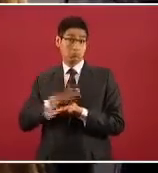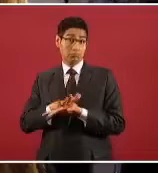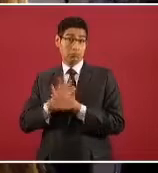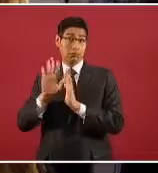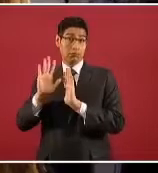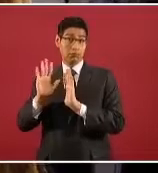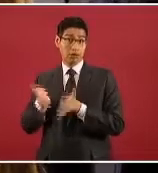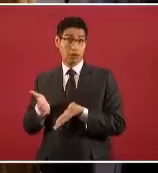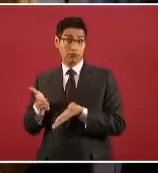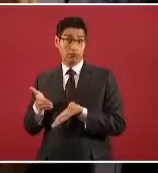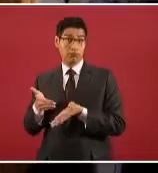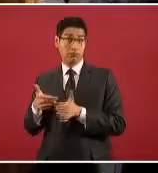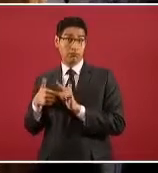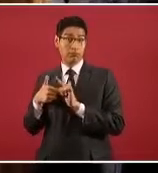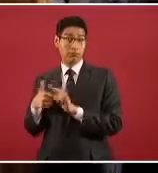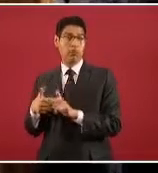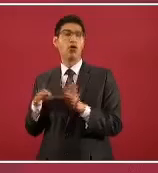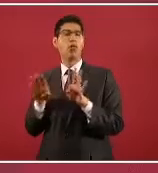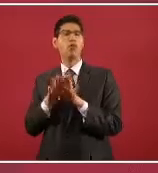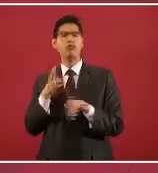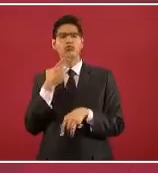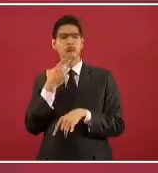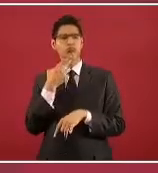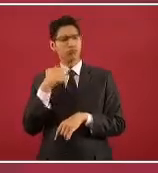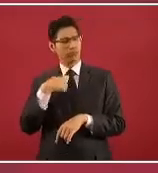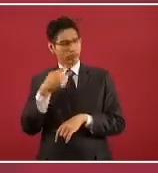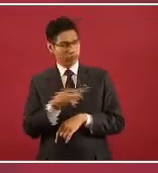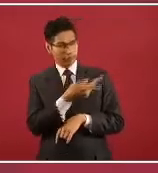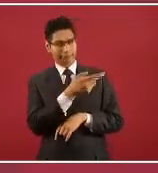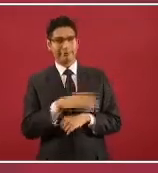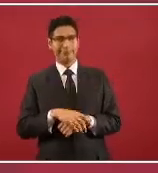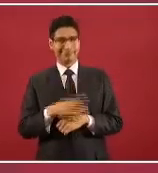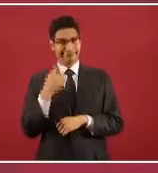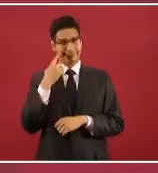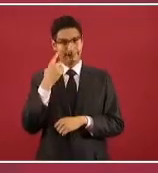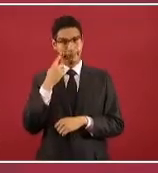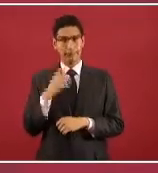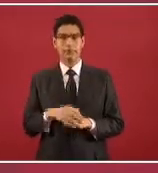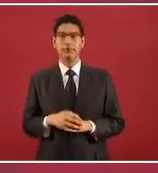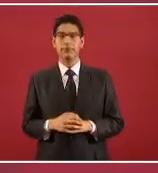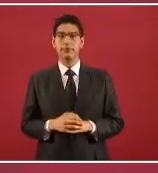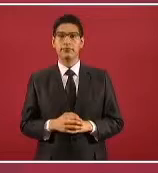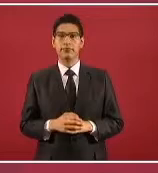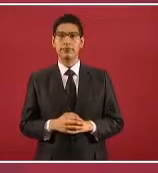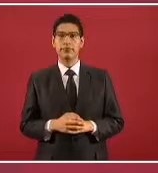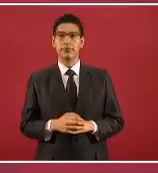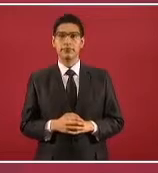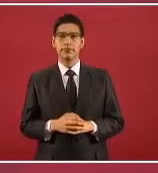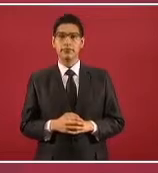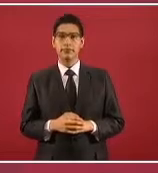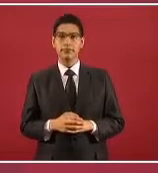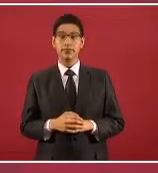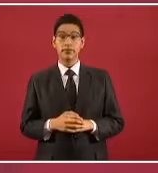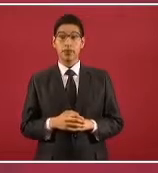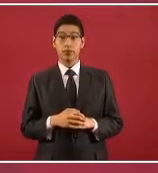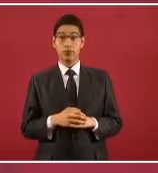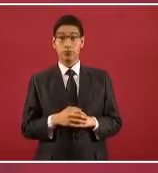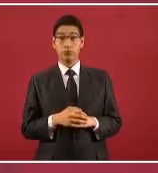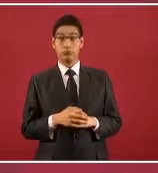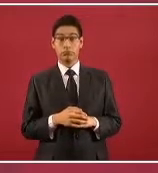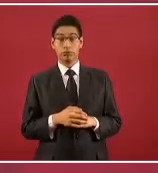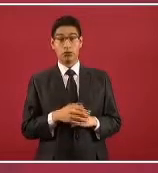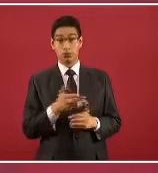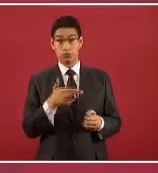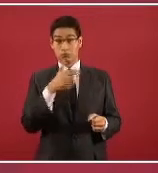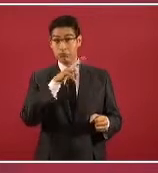mi primera pregunta. Sí, mire, es una parte de las clínicas que se está